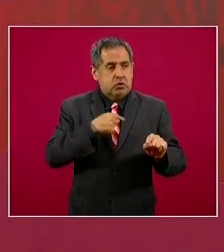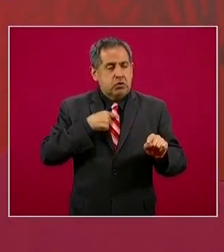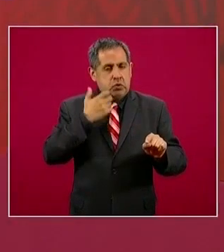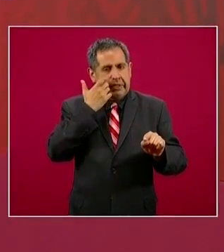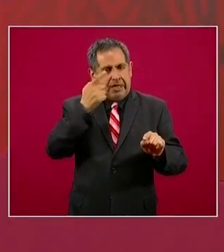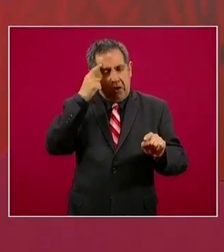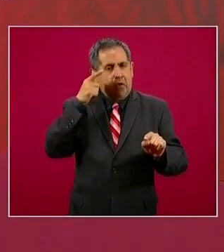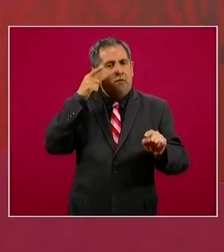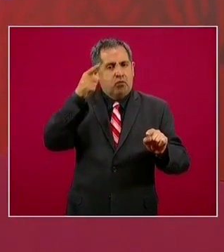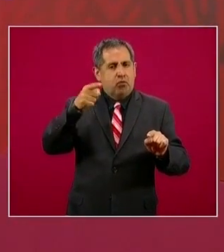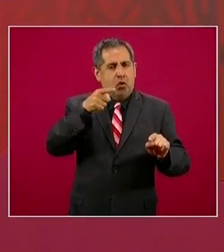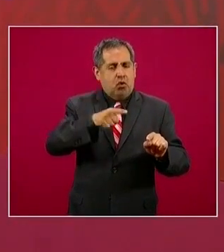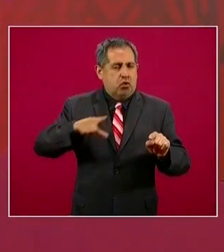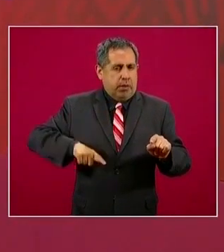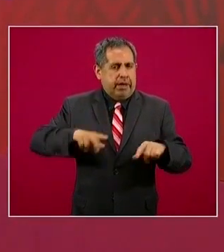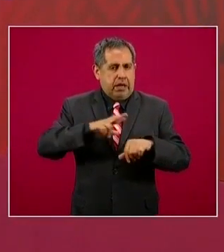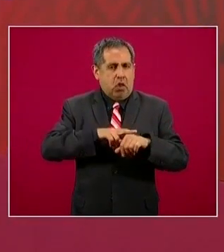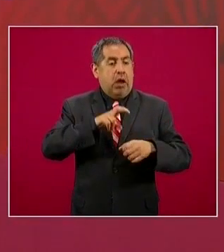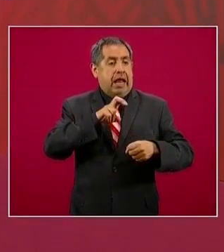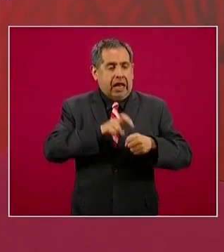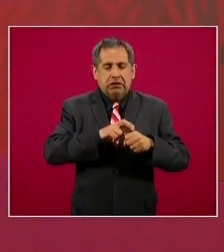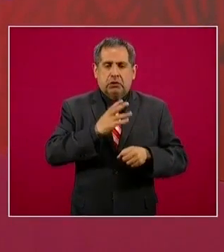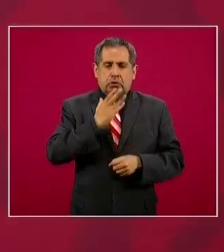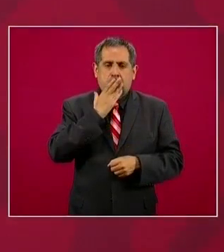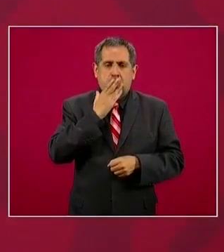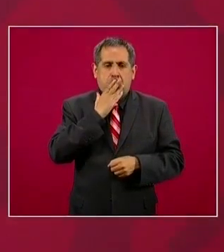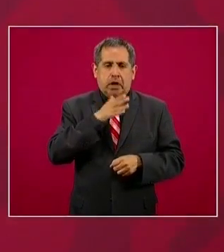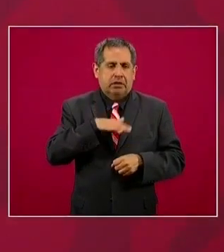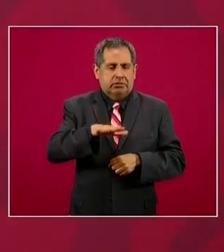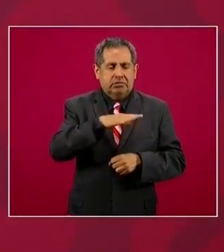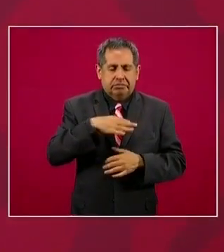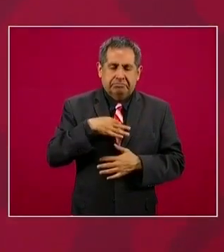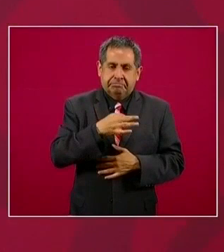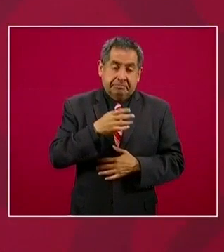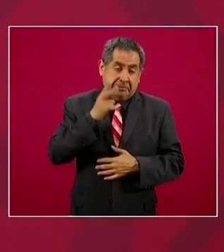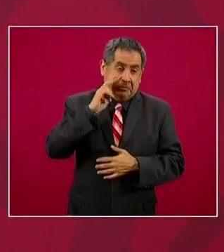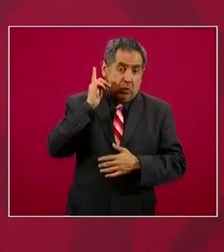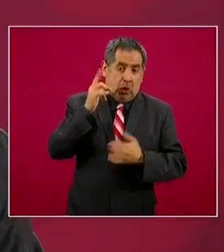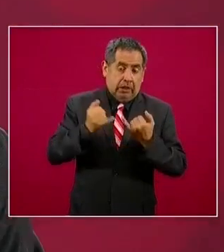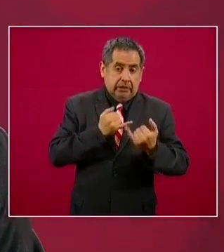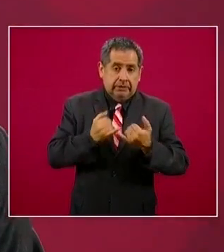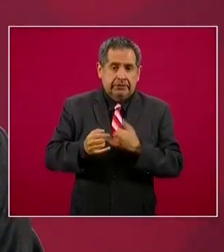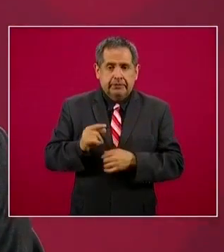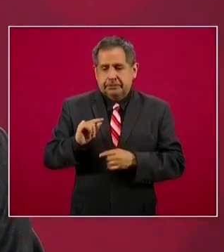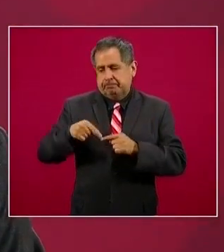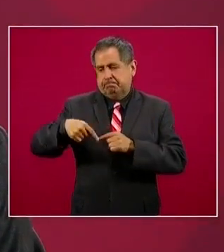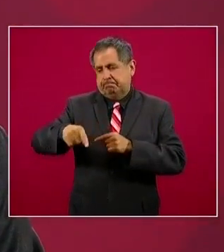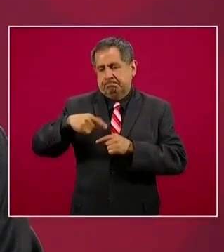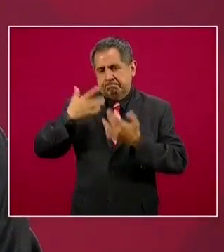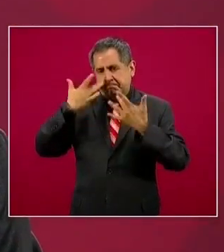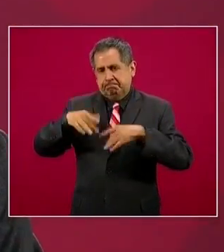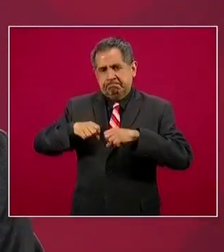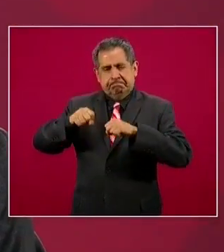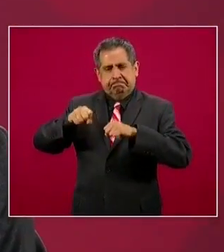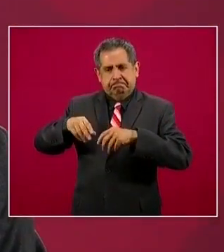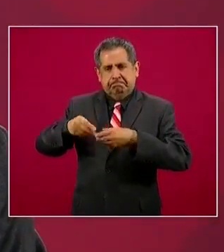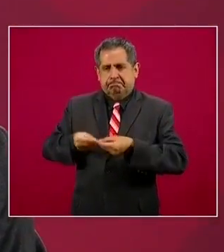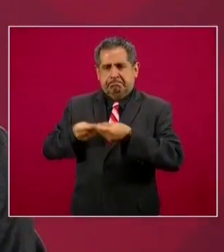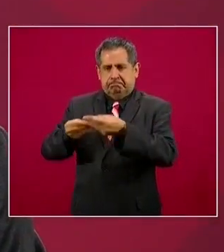buscar la gubernatura del estado. Consecuentemente, presentar mi renuncia a